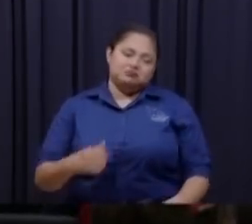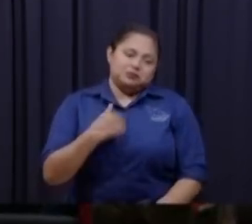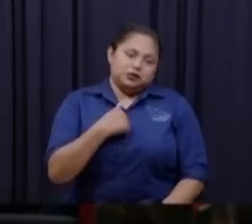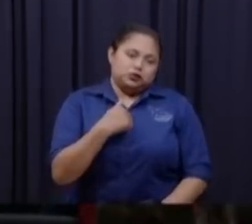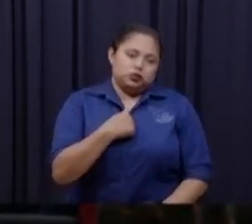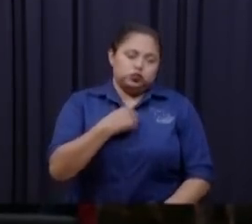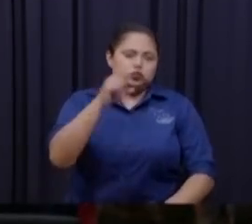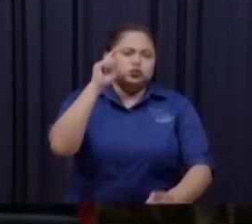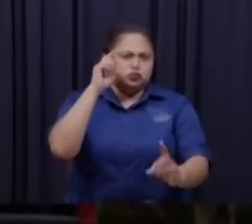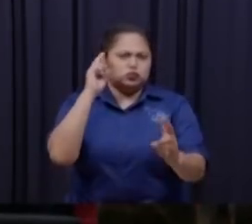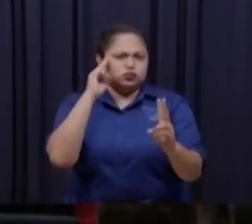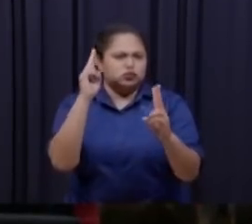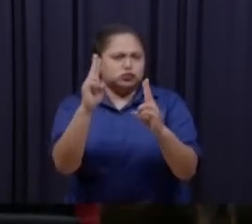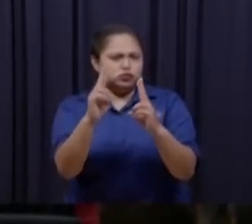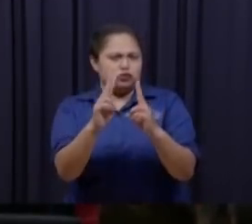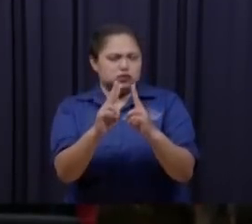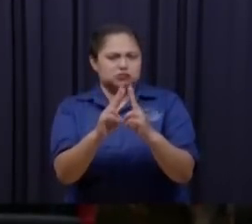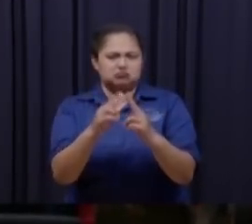yo conocí